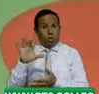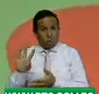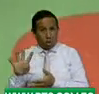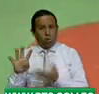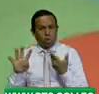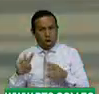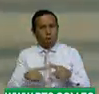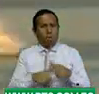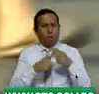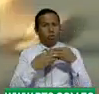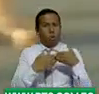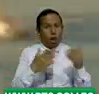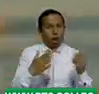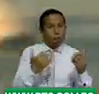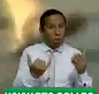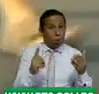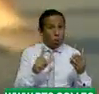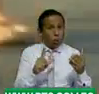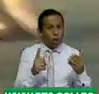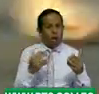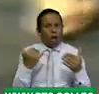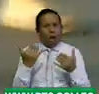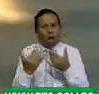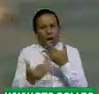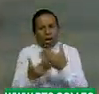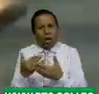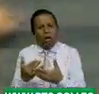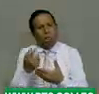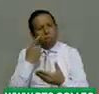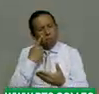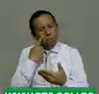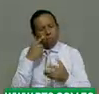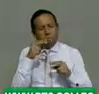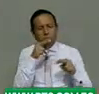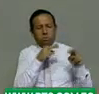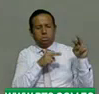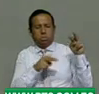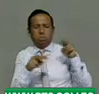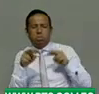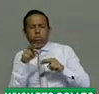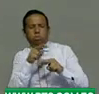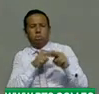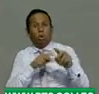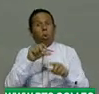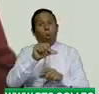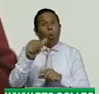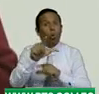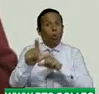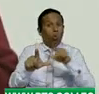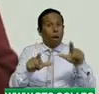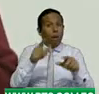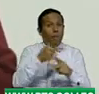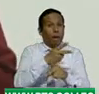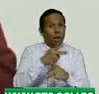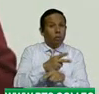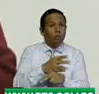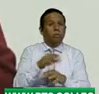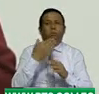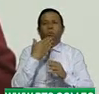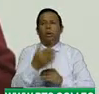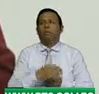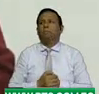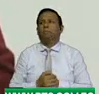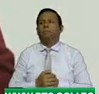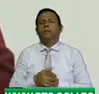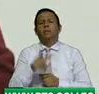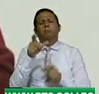presencialidad. Esto luego de efectuar una radiografía con posibles riesgos en las instituciones educativas. Quienes se mantienen en